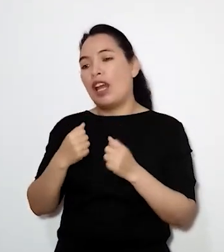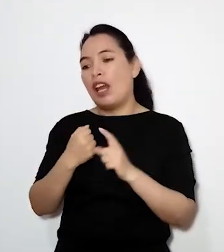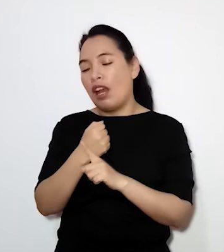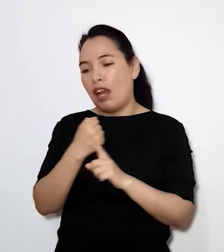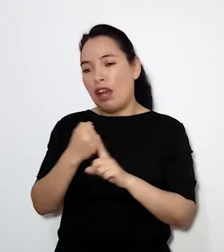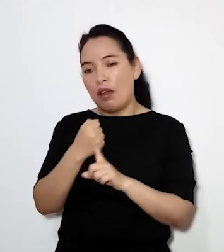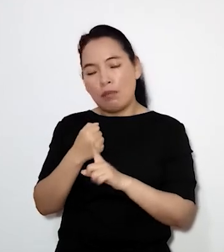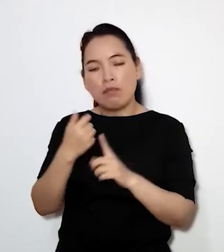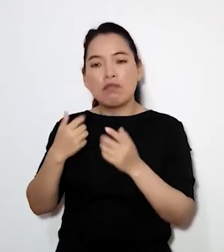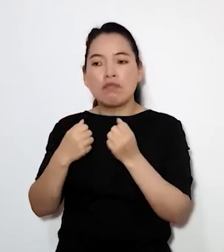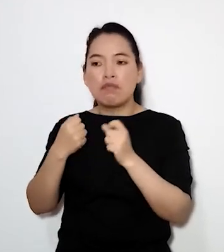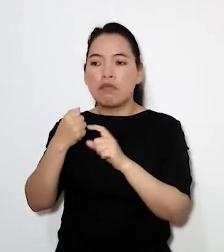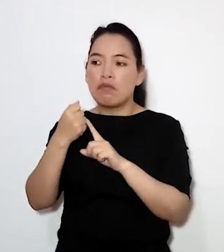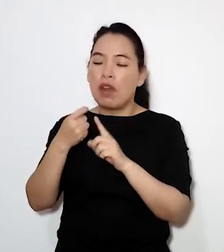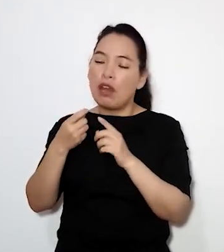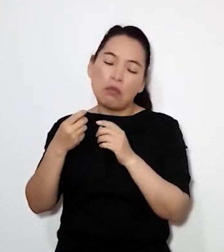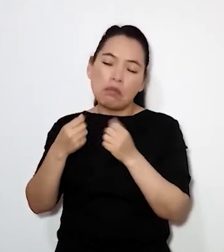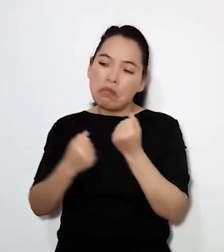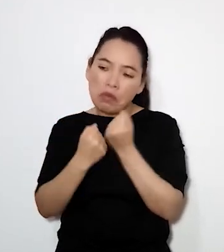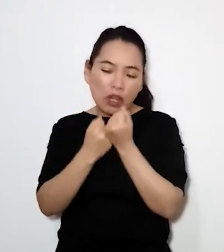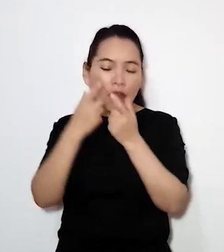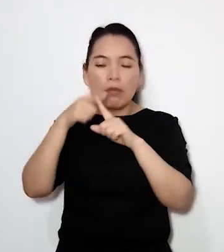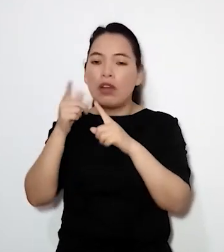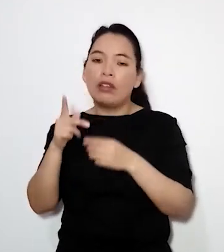etc. Un tercer